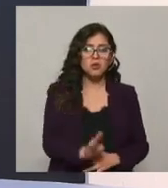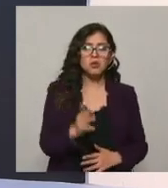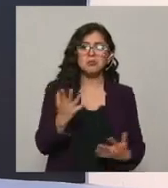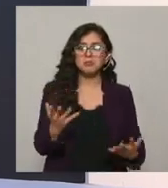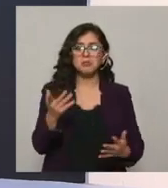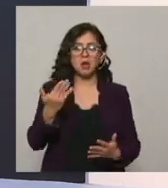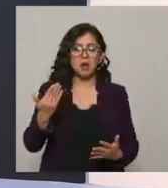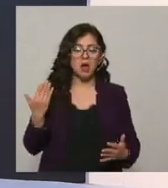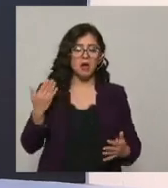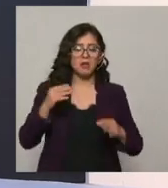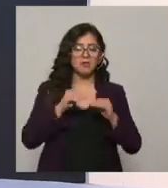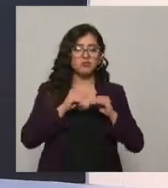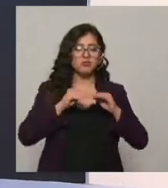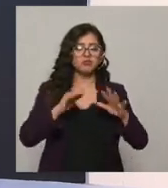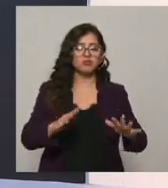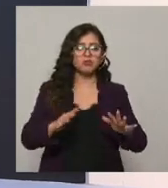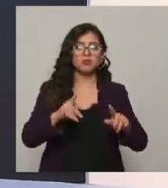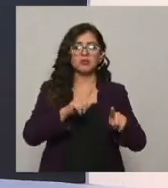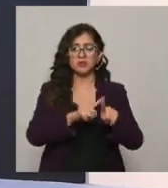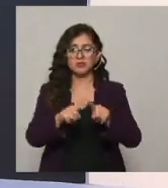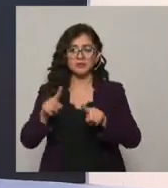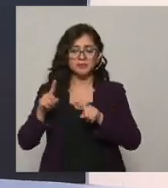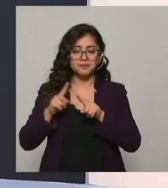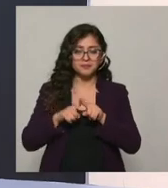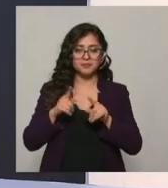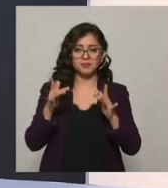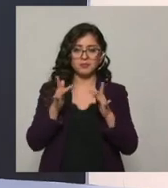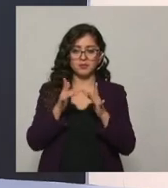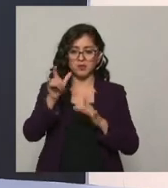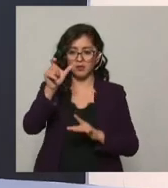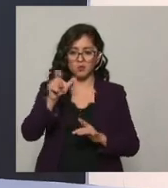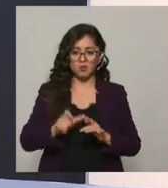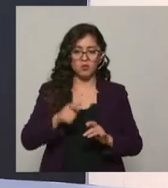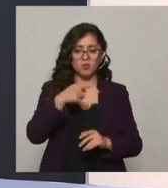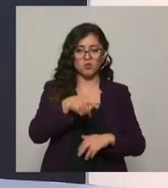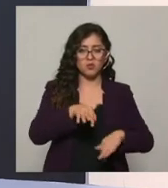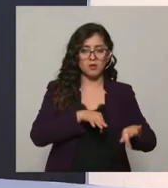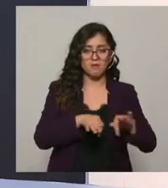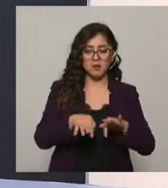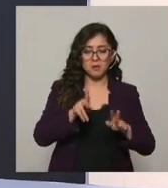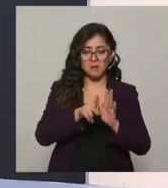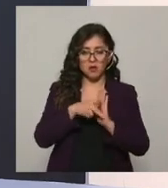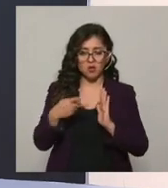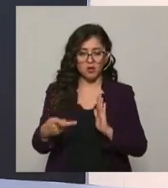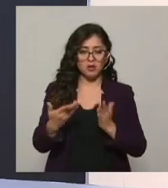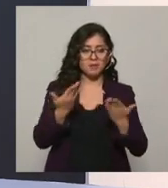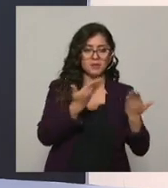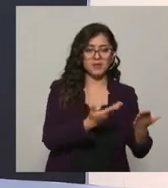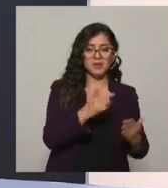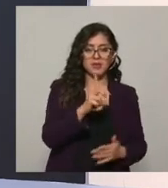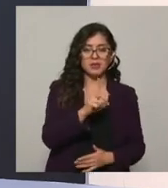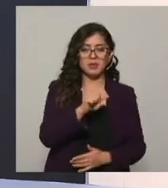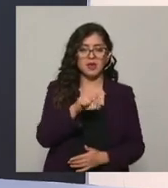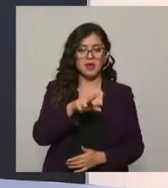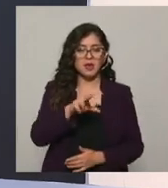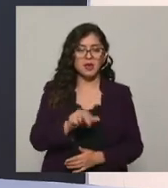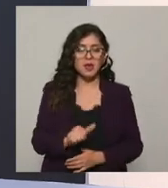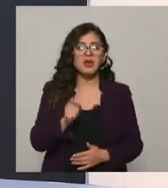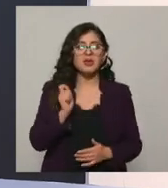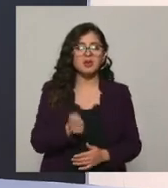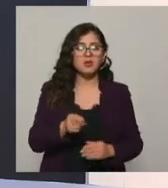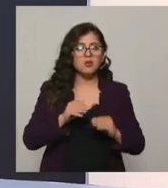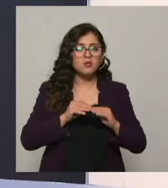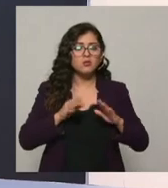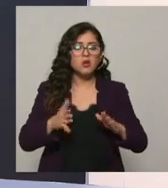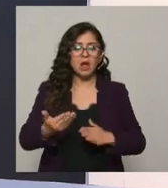ha mencionado, ha abordado, ha difundido en sus columnas periodísticas. Y en el caso de Dana Corres salta a la escena pública